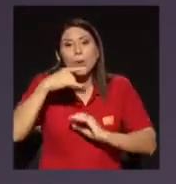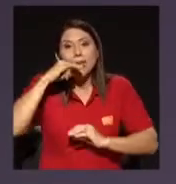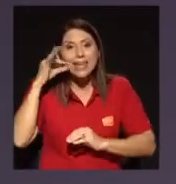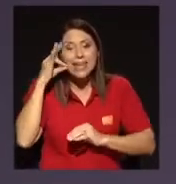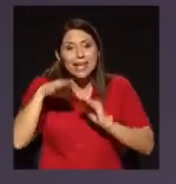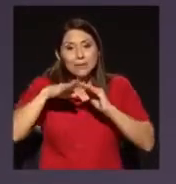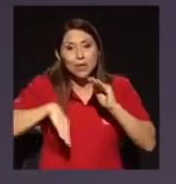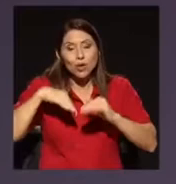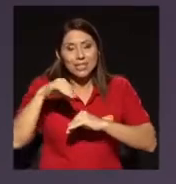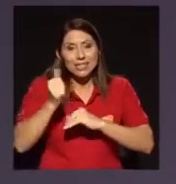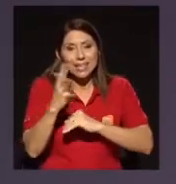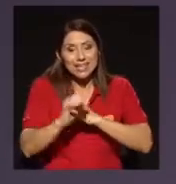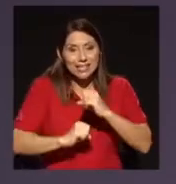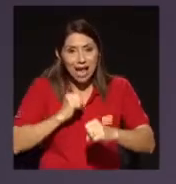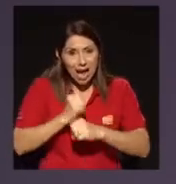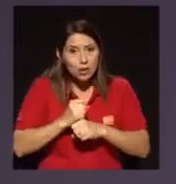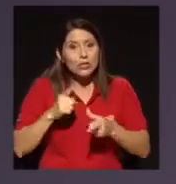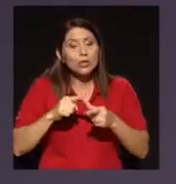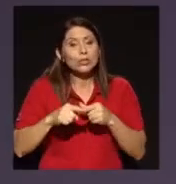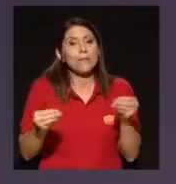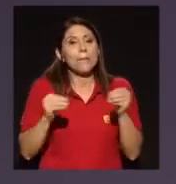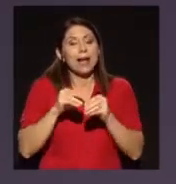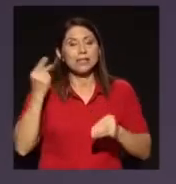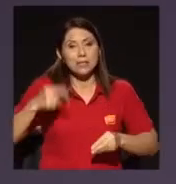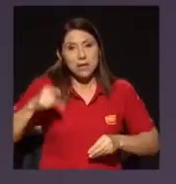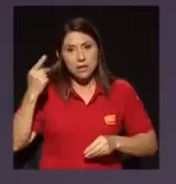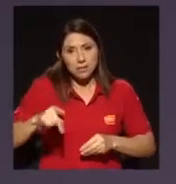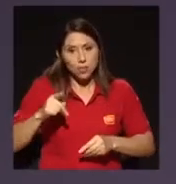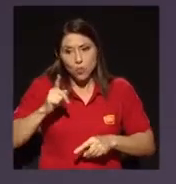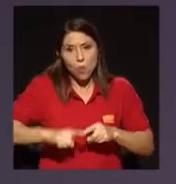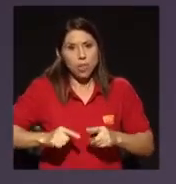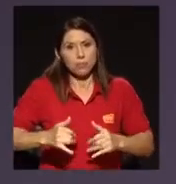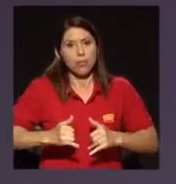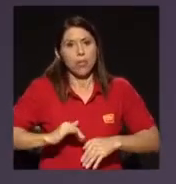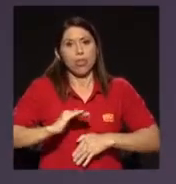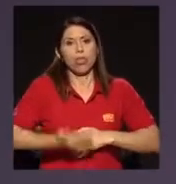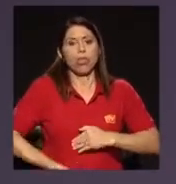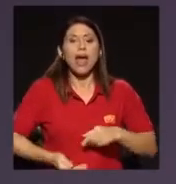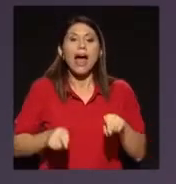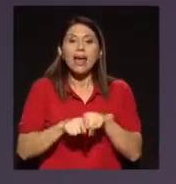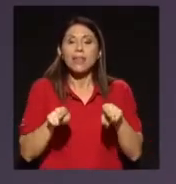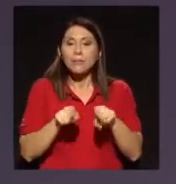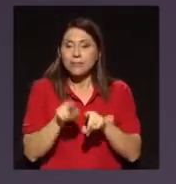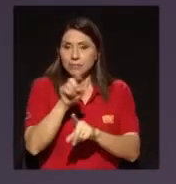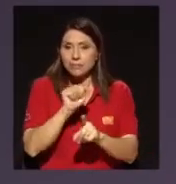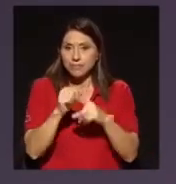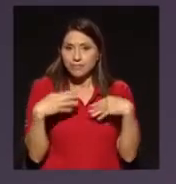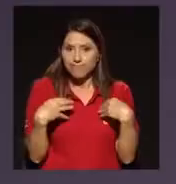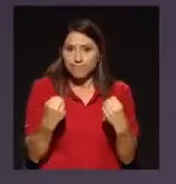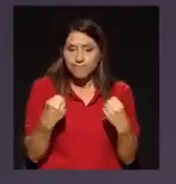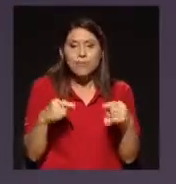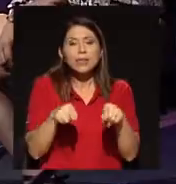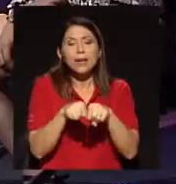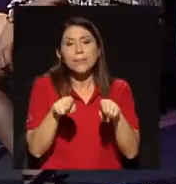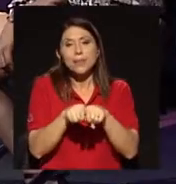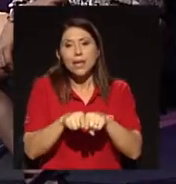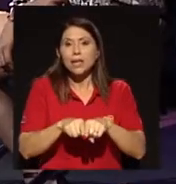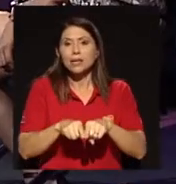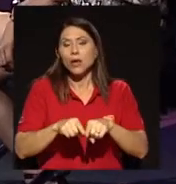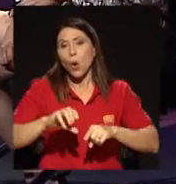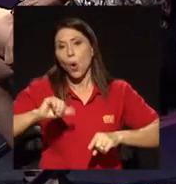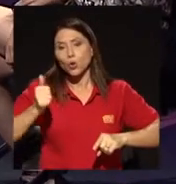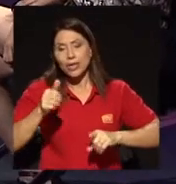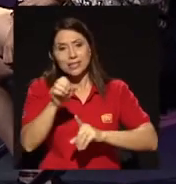años, el riesgo aumenta. Además del factor de salud, hay otras condiciones que tienen que ver con el